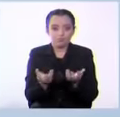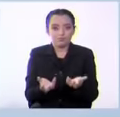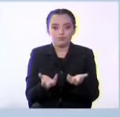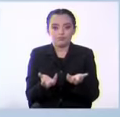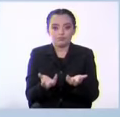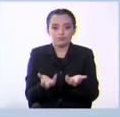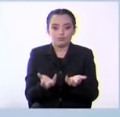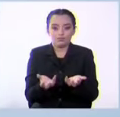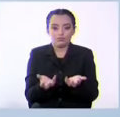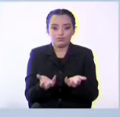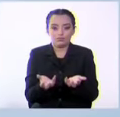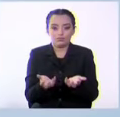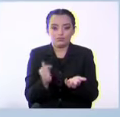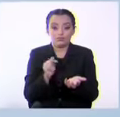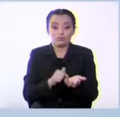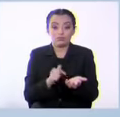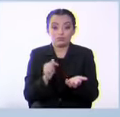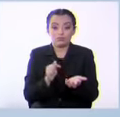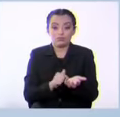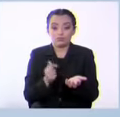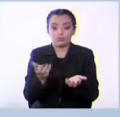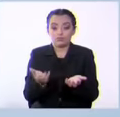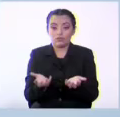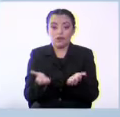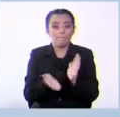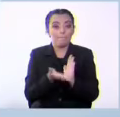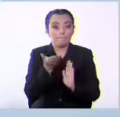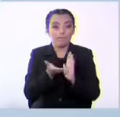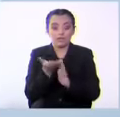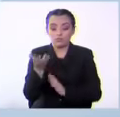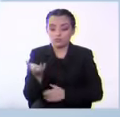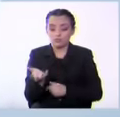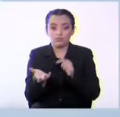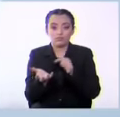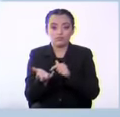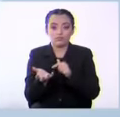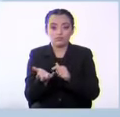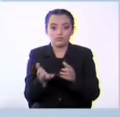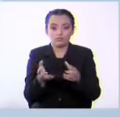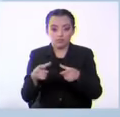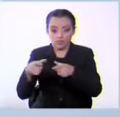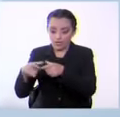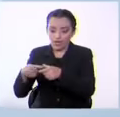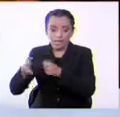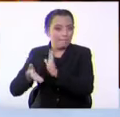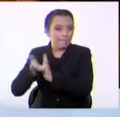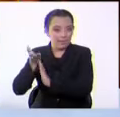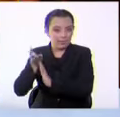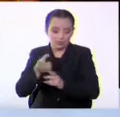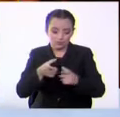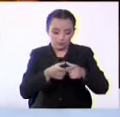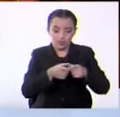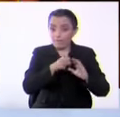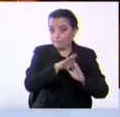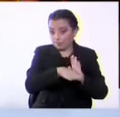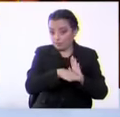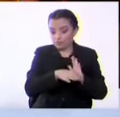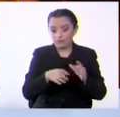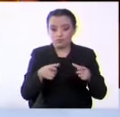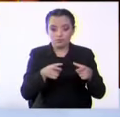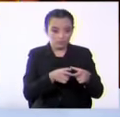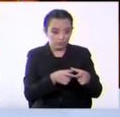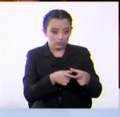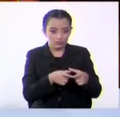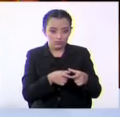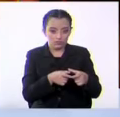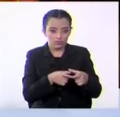mantienen mayoritariamente en una que en otra, si puedes notarlo. Ahora, esa proporción en la que se encuentra un